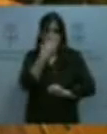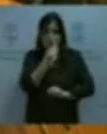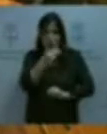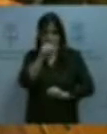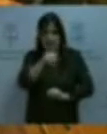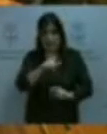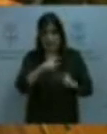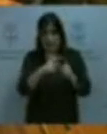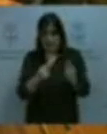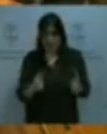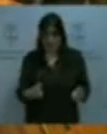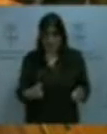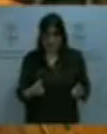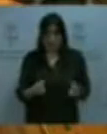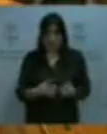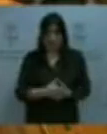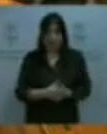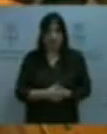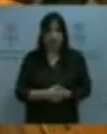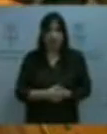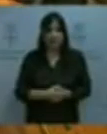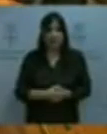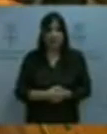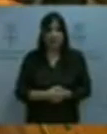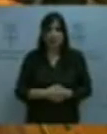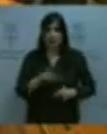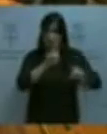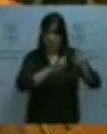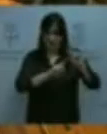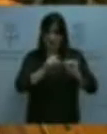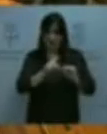En relación a este problema, decía usted, todavía hace una semana,